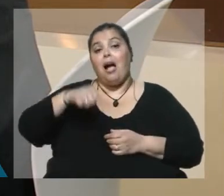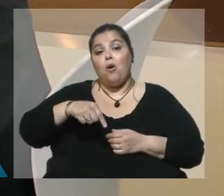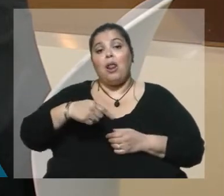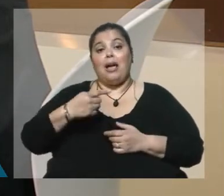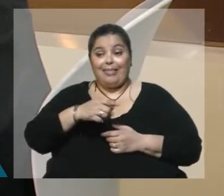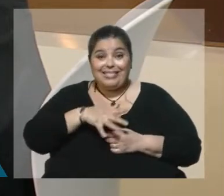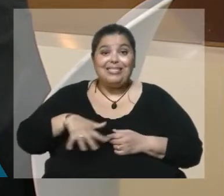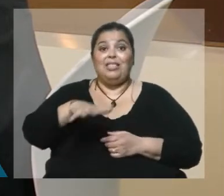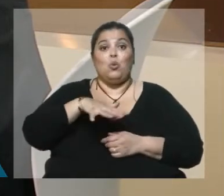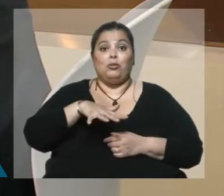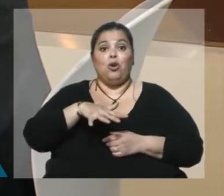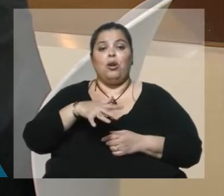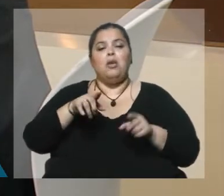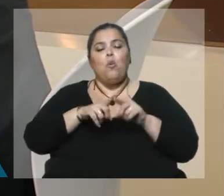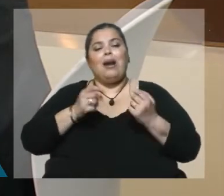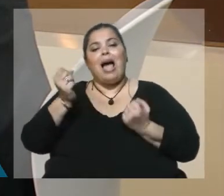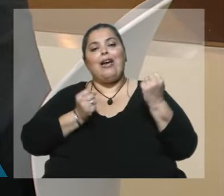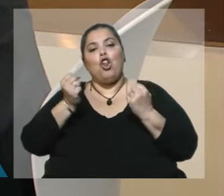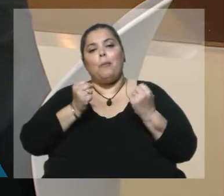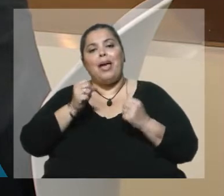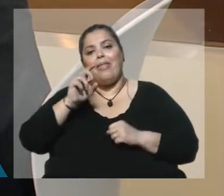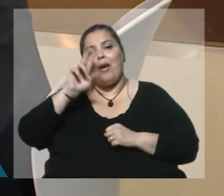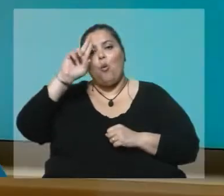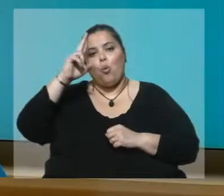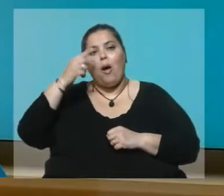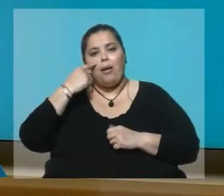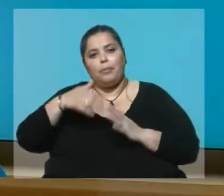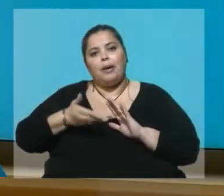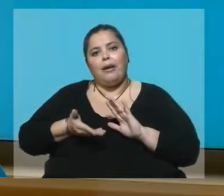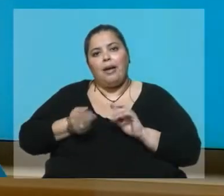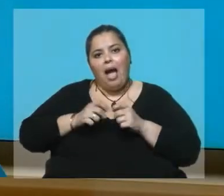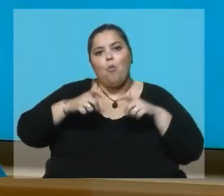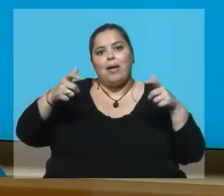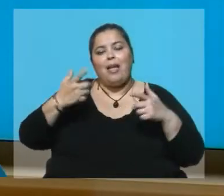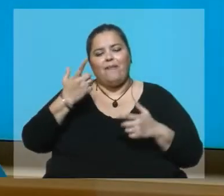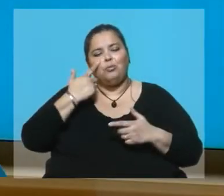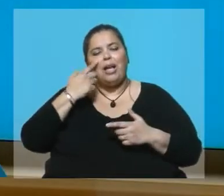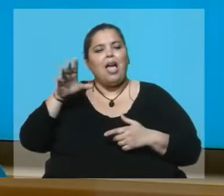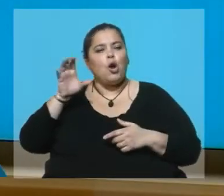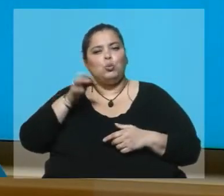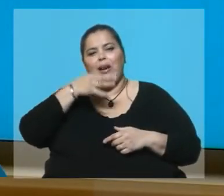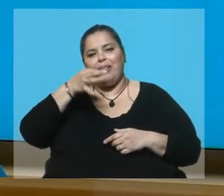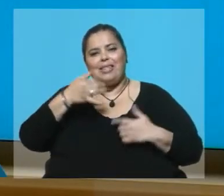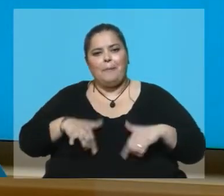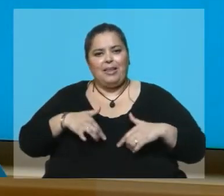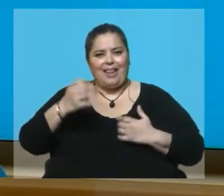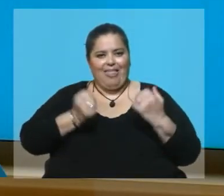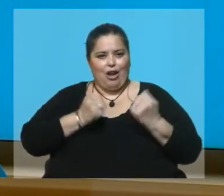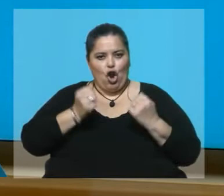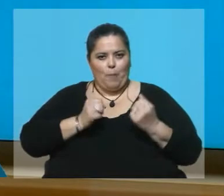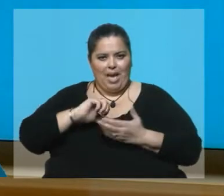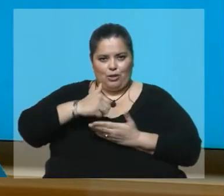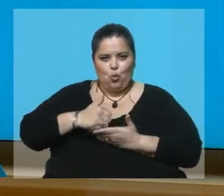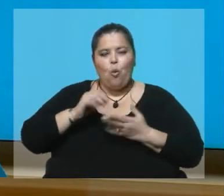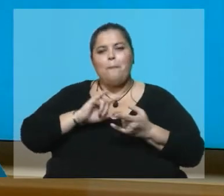en este escenario la economía de Uruguay va a crecer a ver si podemos escuchar a la ministra de economía Azucena releche Que ayer estuvo en el parlamento cuando se